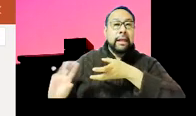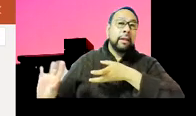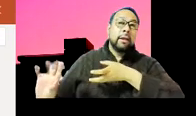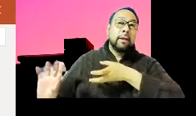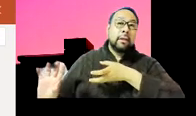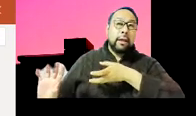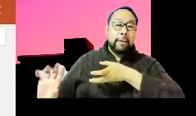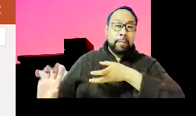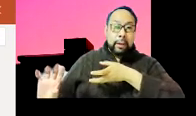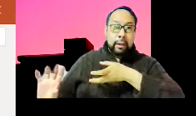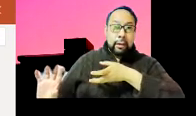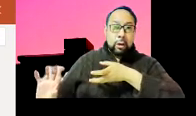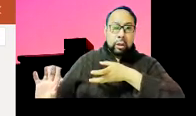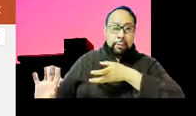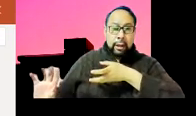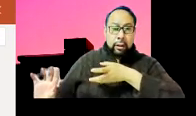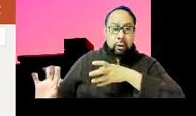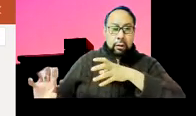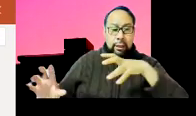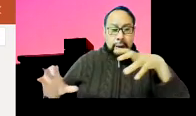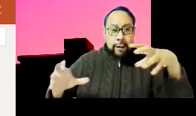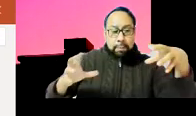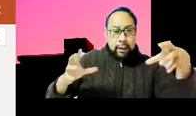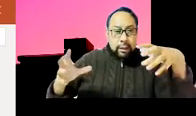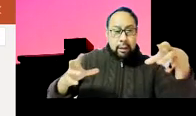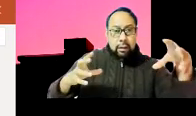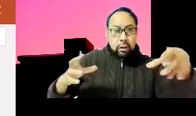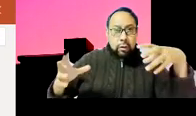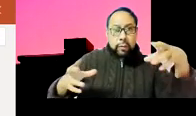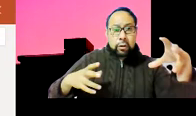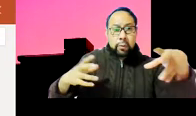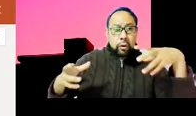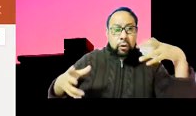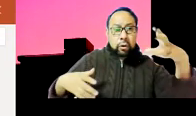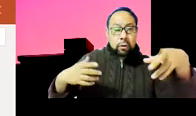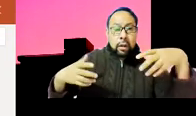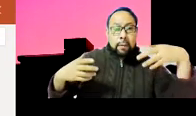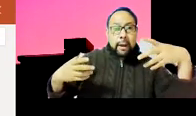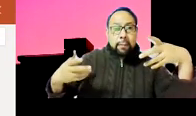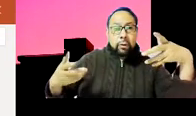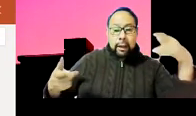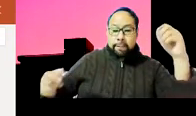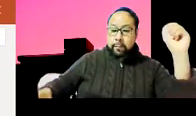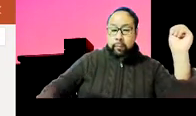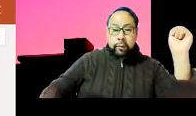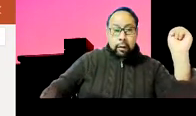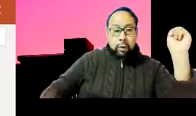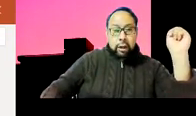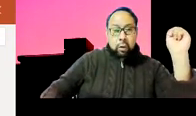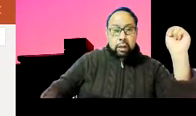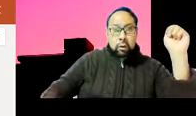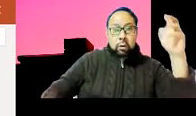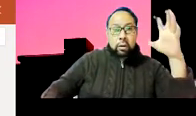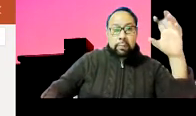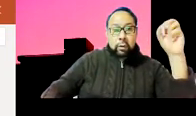que dejen de contaminar. Entonces, en este sentido, es como nosotros vamos a